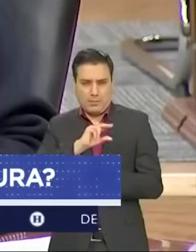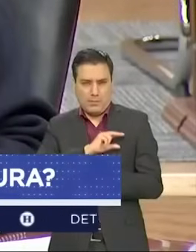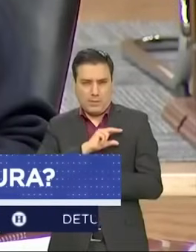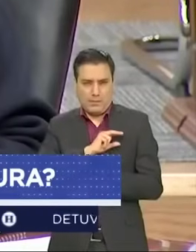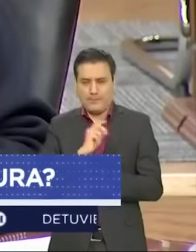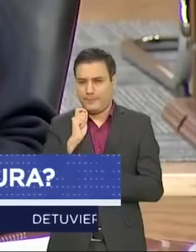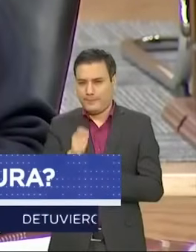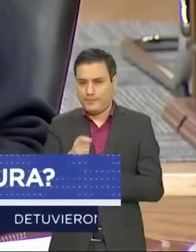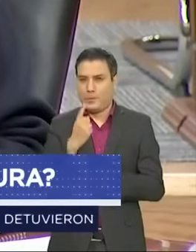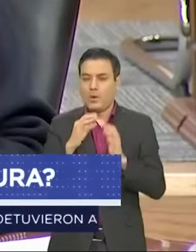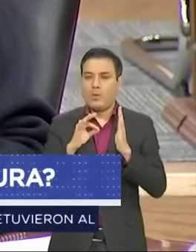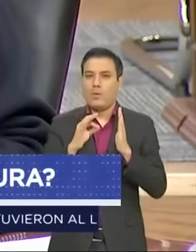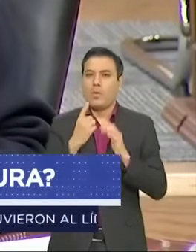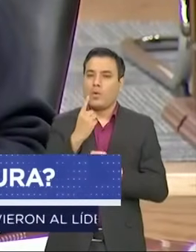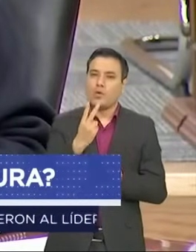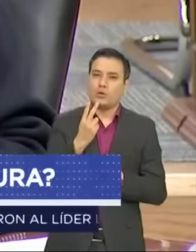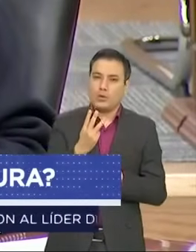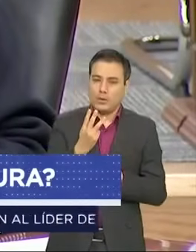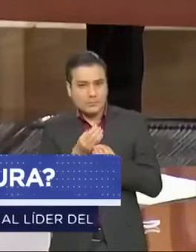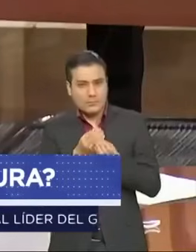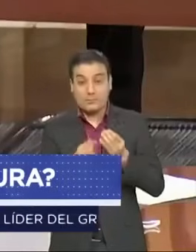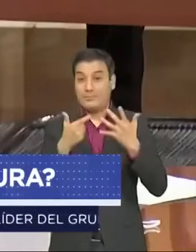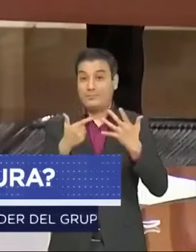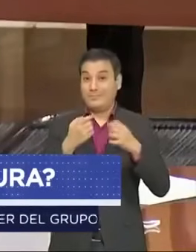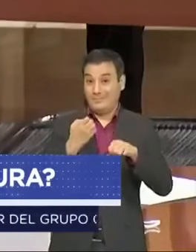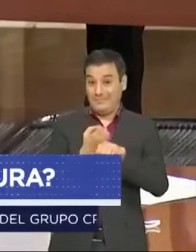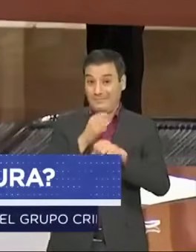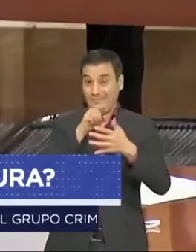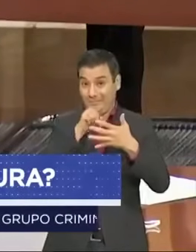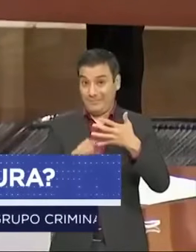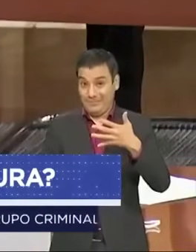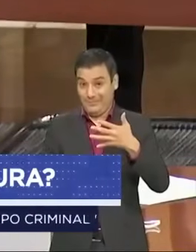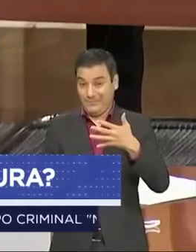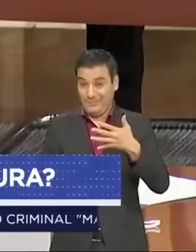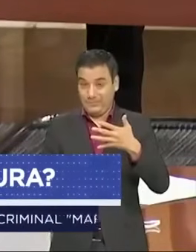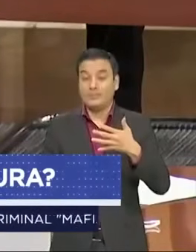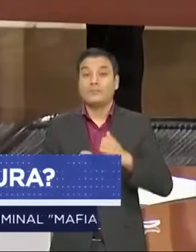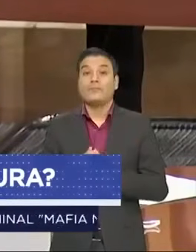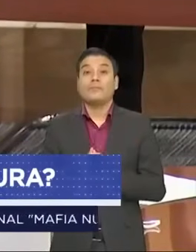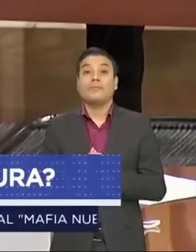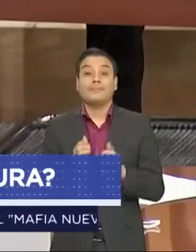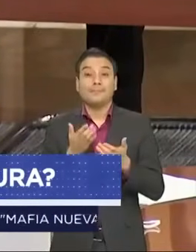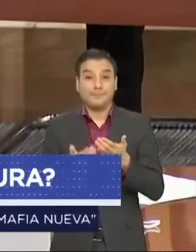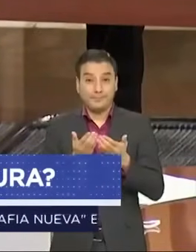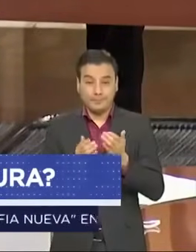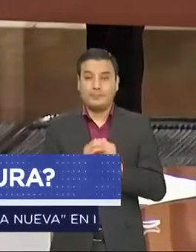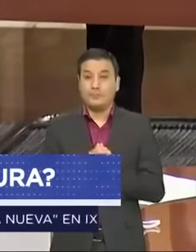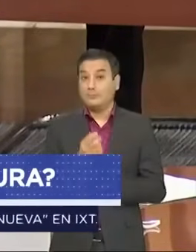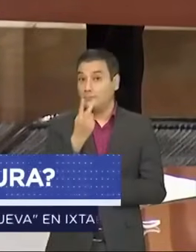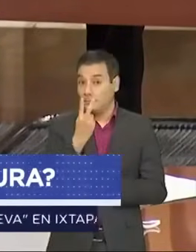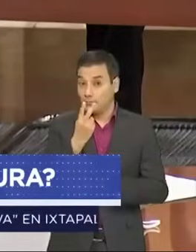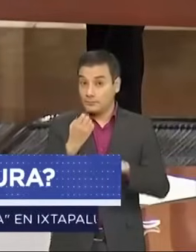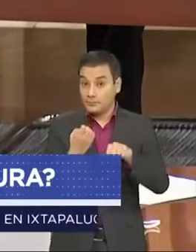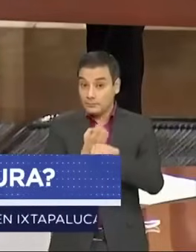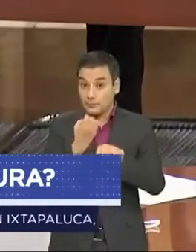esta esta decisión de l sobre la asignación no será definitiva como no son definitivas eh